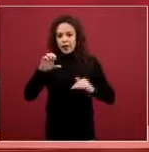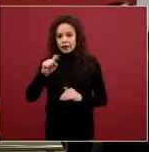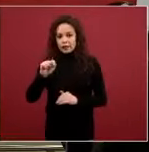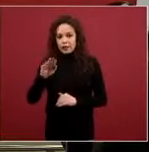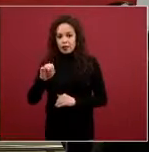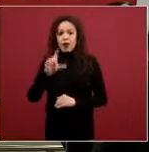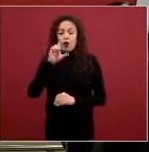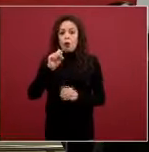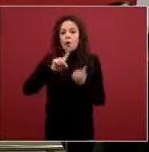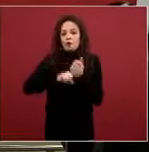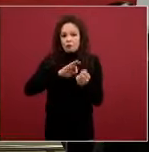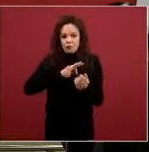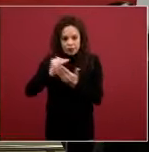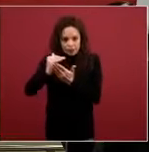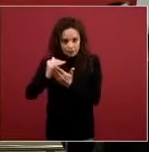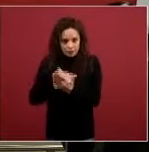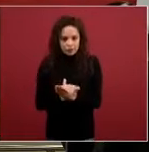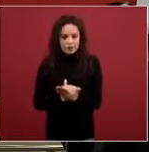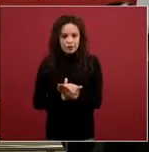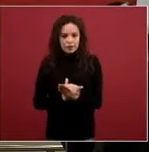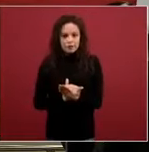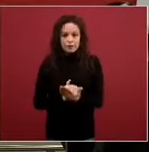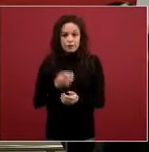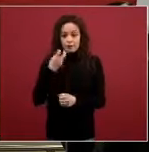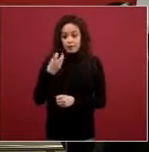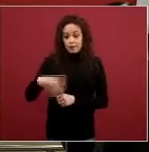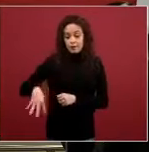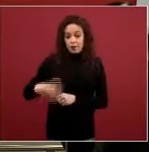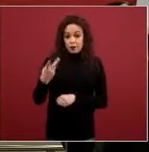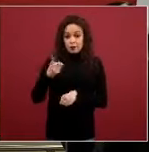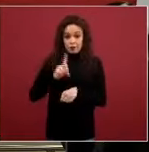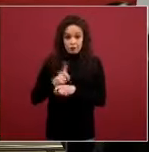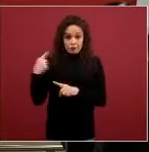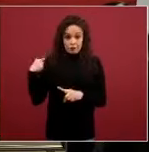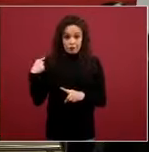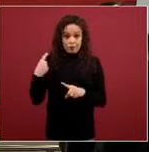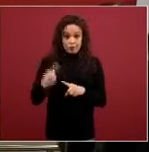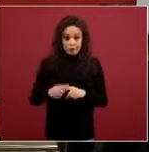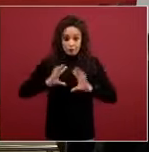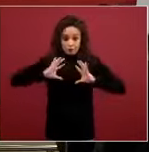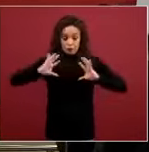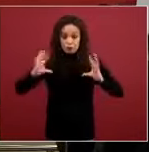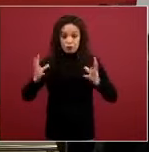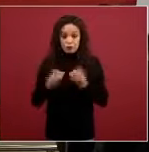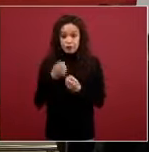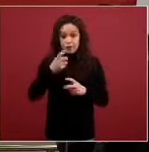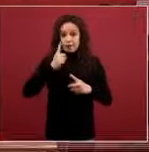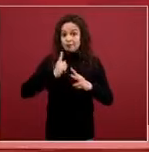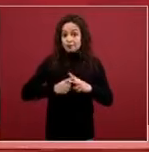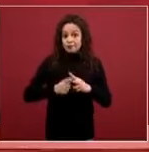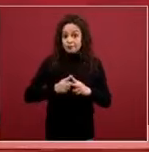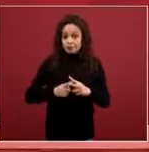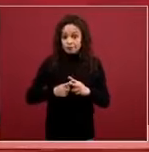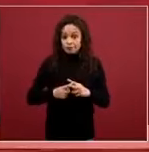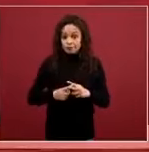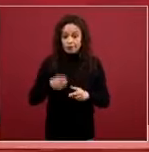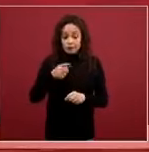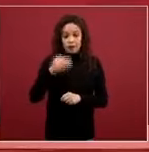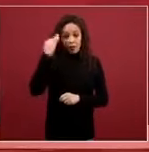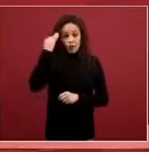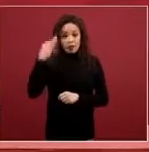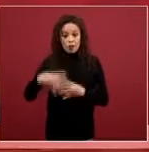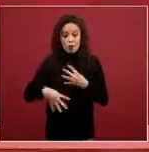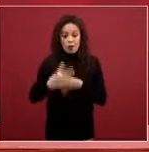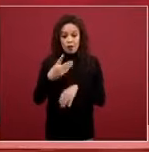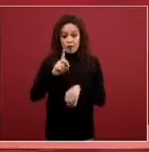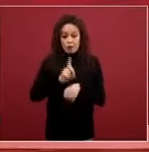los últimos 14 días y no necesariamente a todos los acumulados, entonces una tasa que si va avanzando este periodo de 14 días